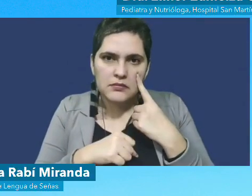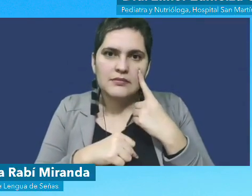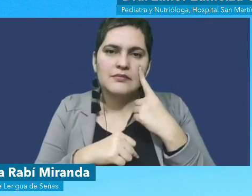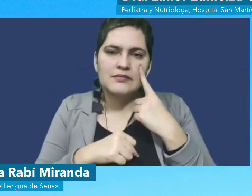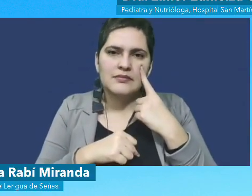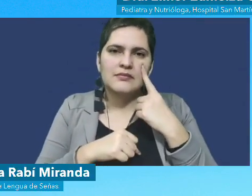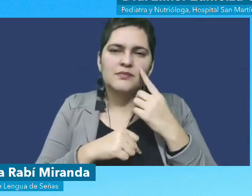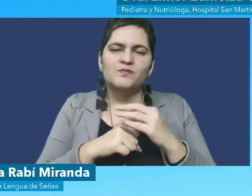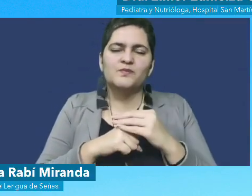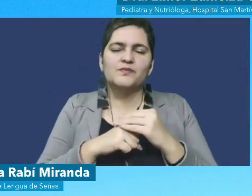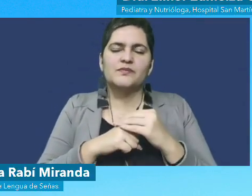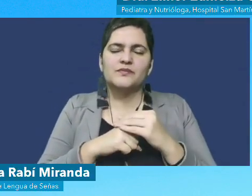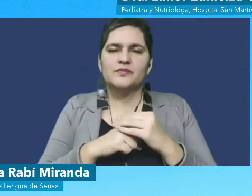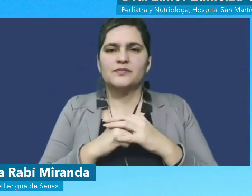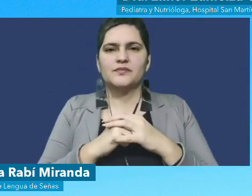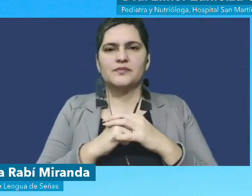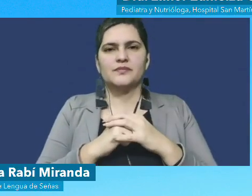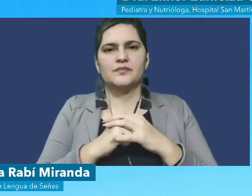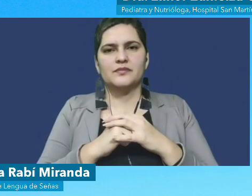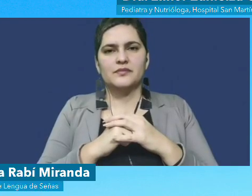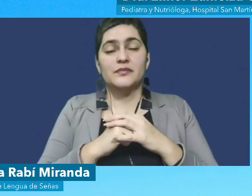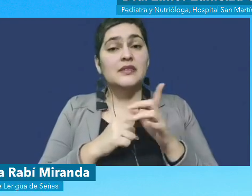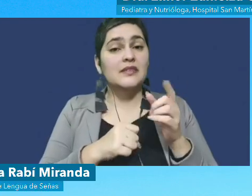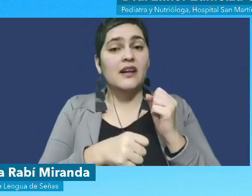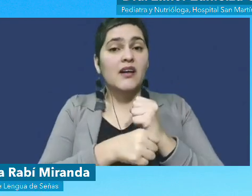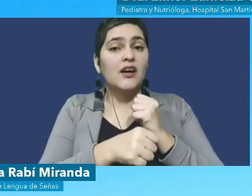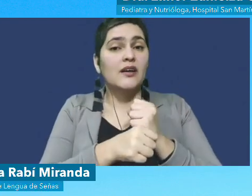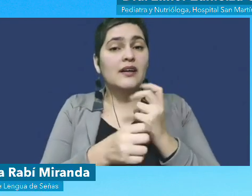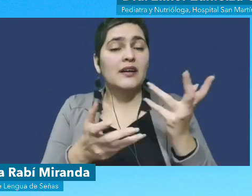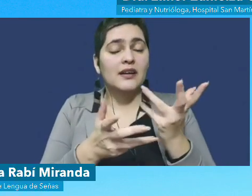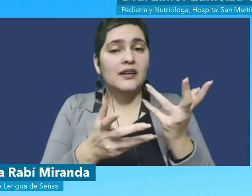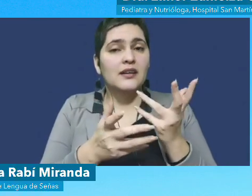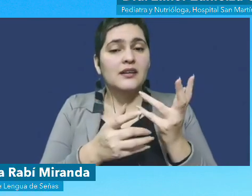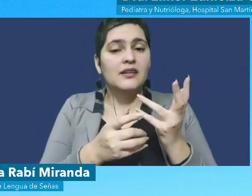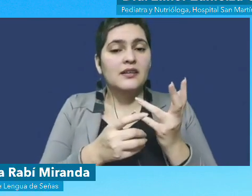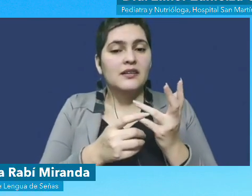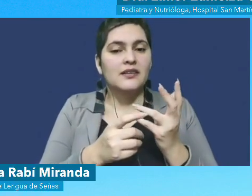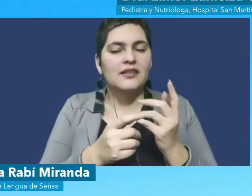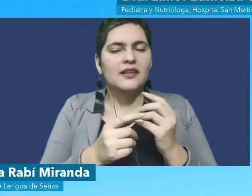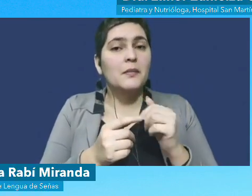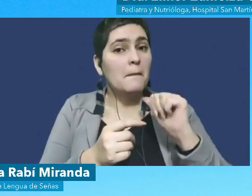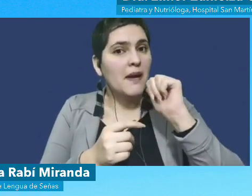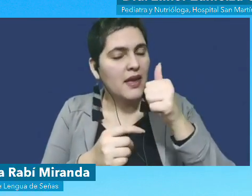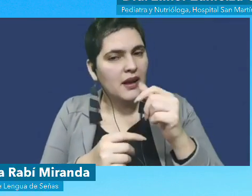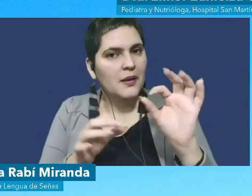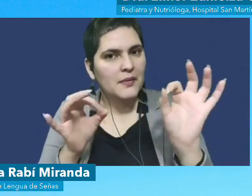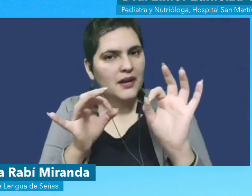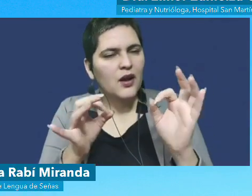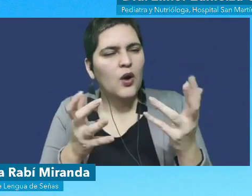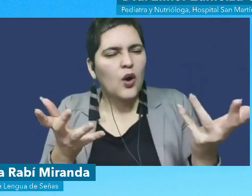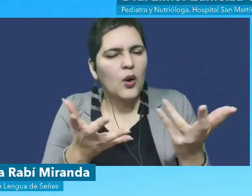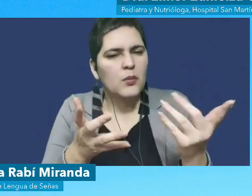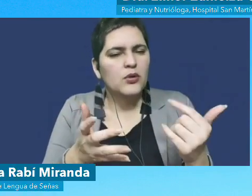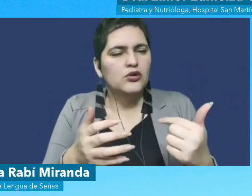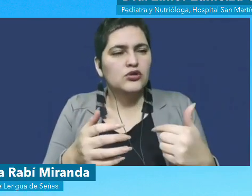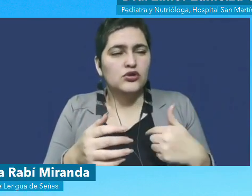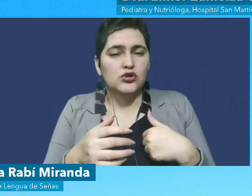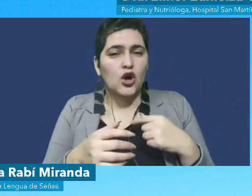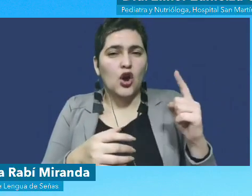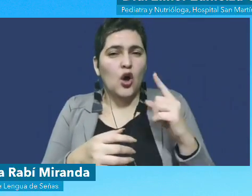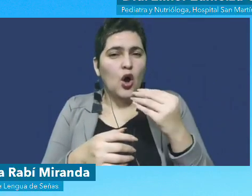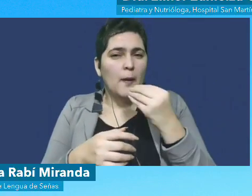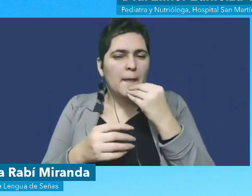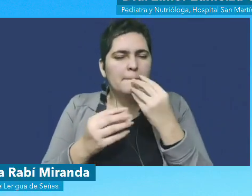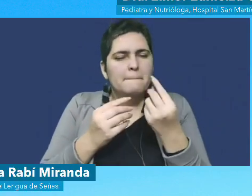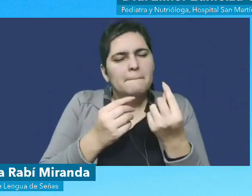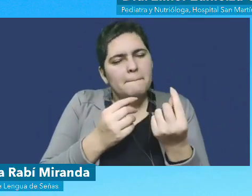comer. Entonces, el trabajo es, todas las cosas que van a ver mañana, ¿cómo llego a que lo que yo no como se parezca a eso para que yo me